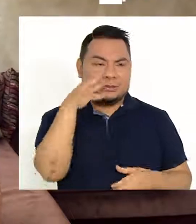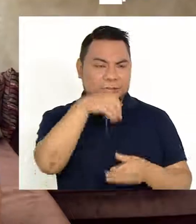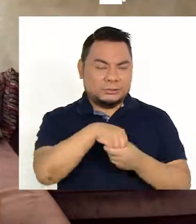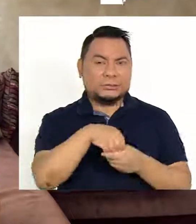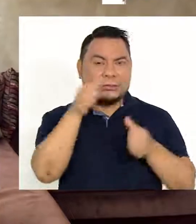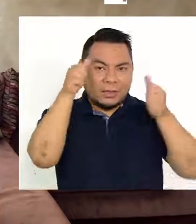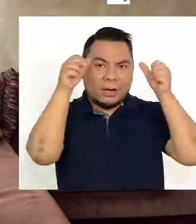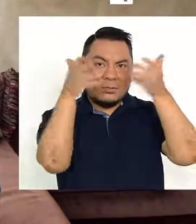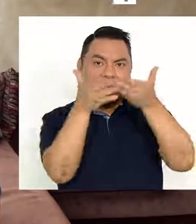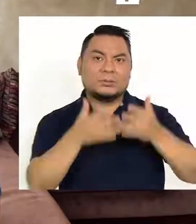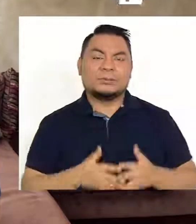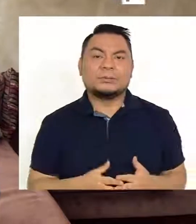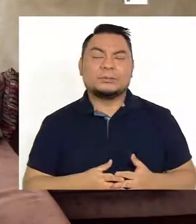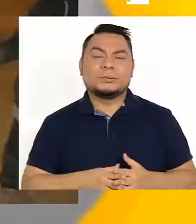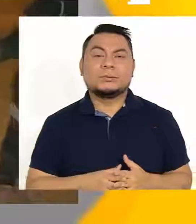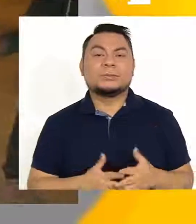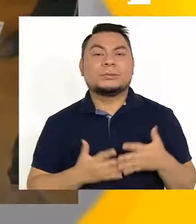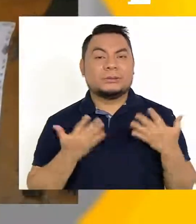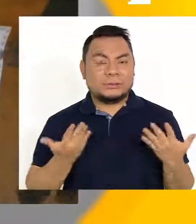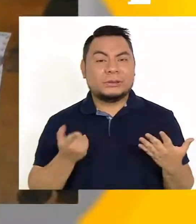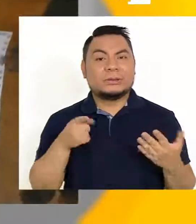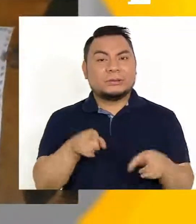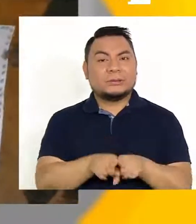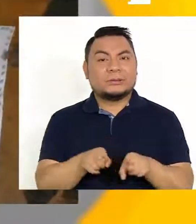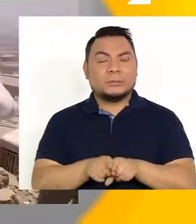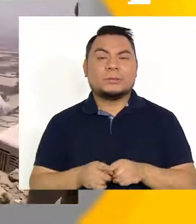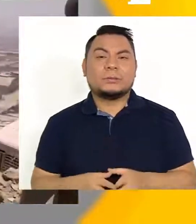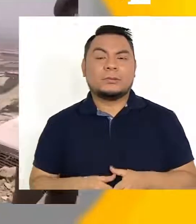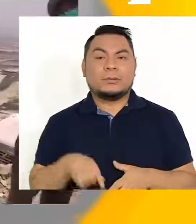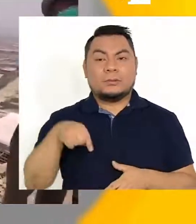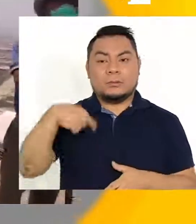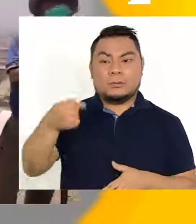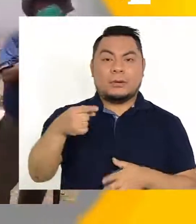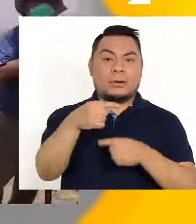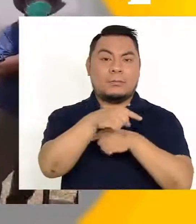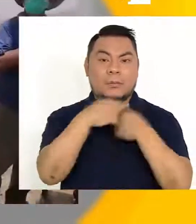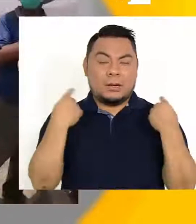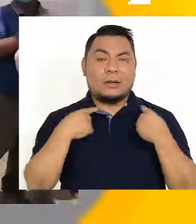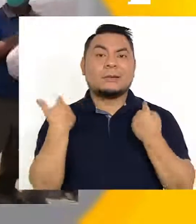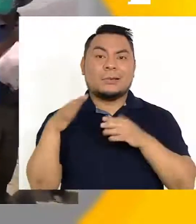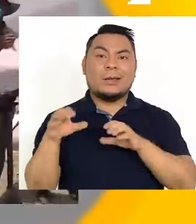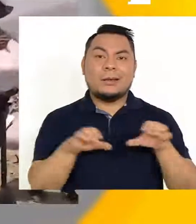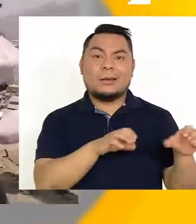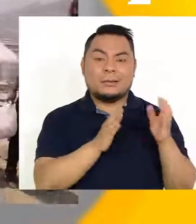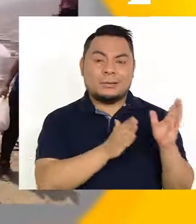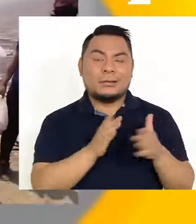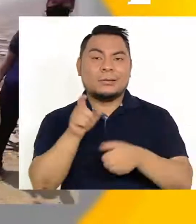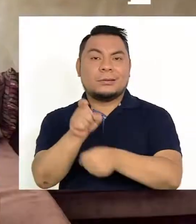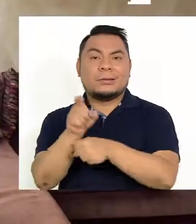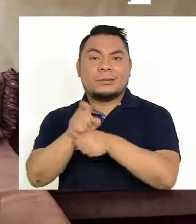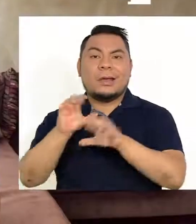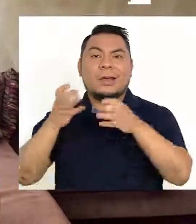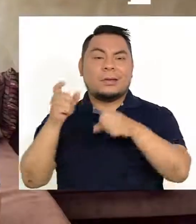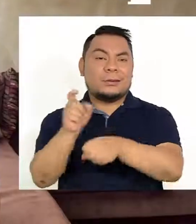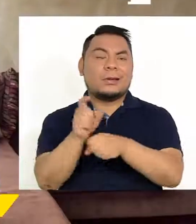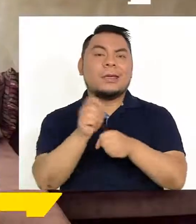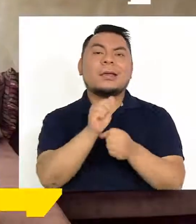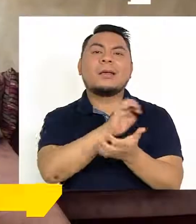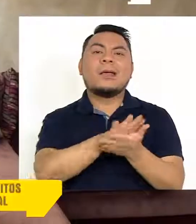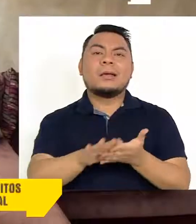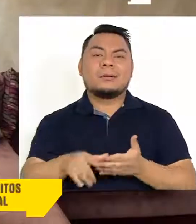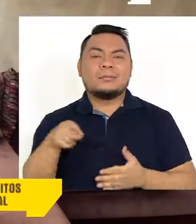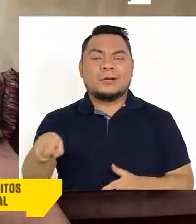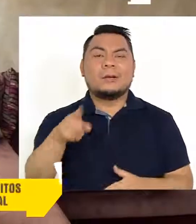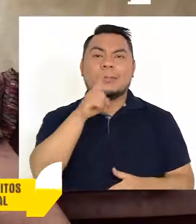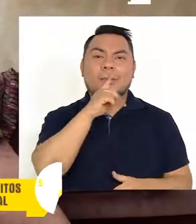que están dentro del espectro del autismo. Asimismo, desde marzo venimos realizando talleres gratuitos para